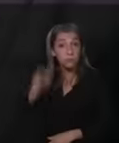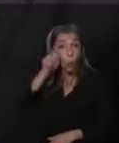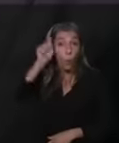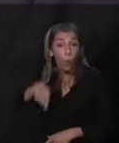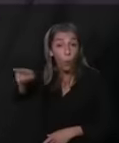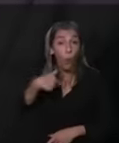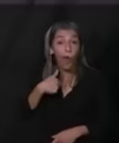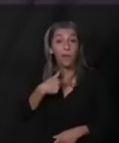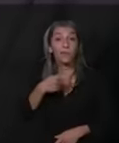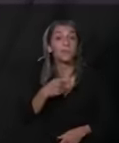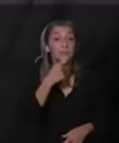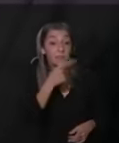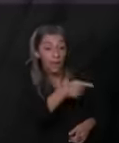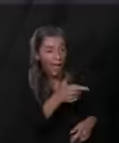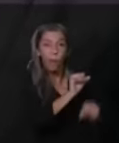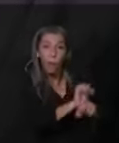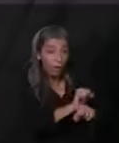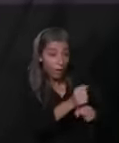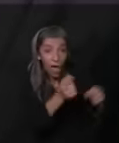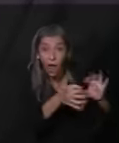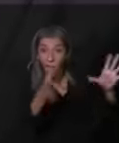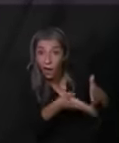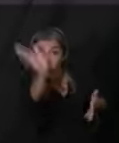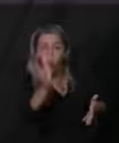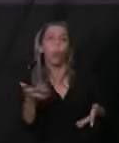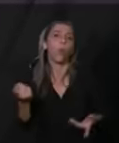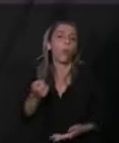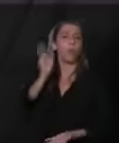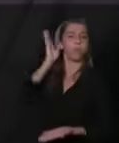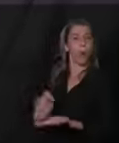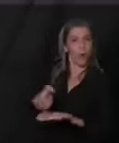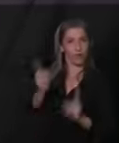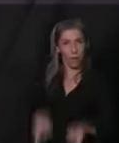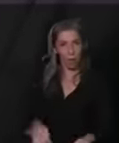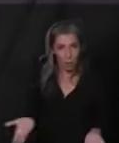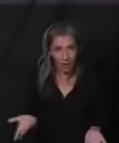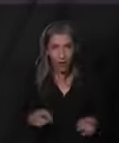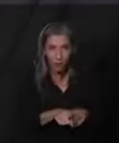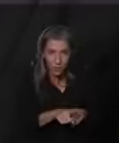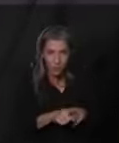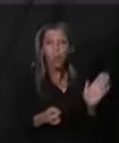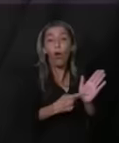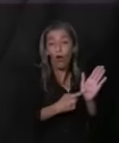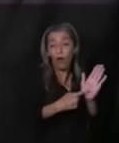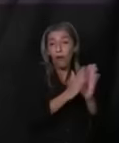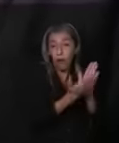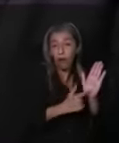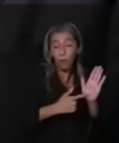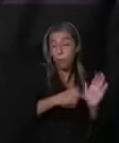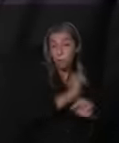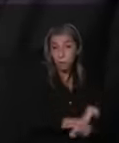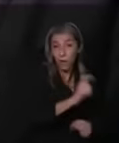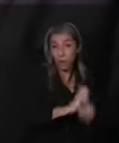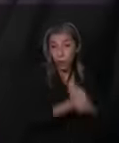y que se escudan en artificios del Código Penal para, digamos, en las contradicciones. De hecho, la última modificación, la de